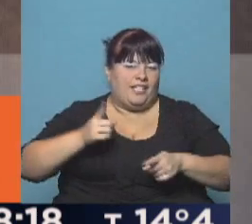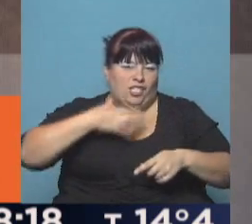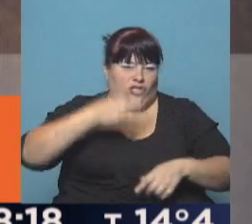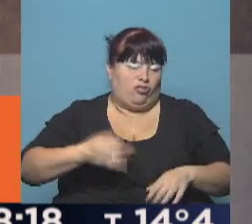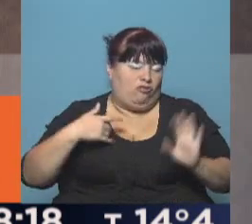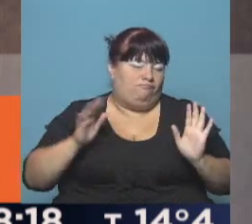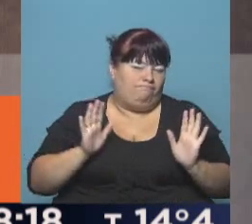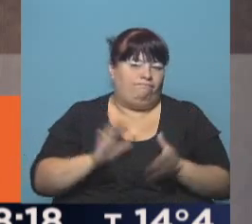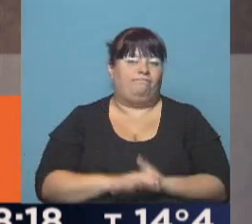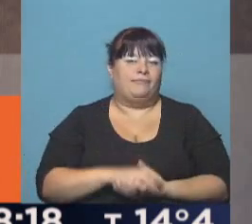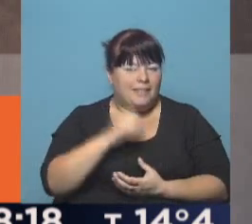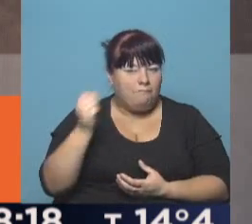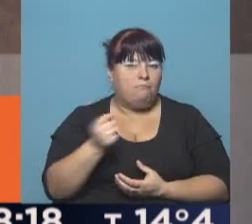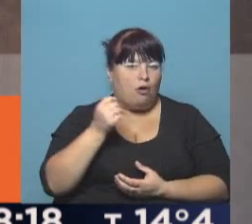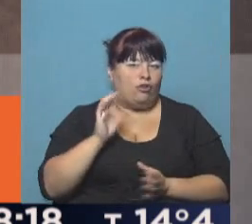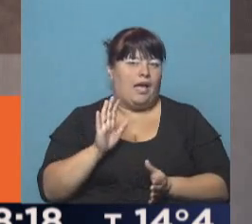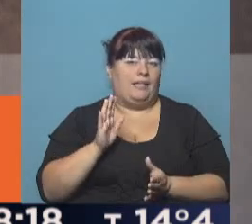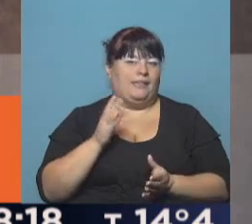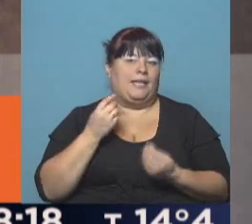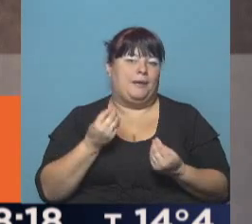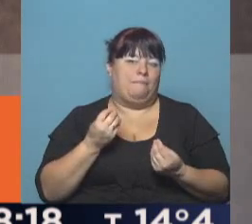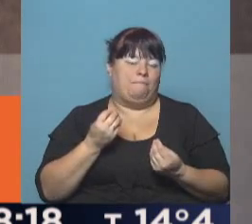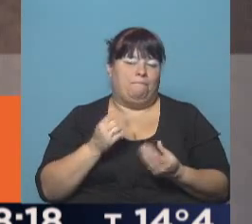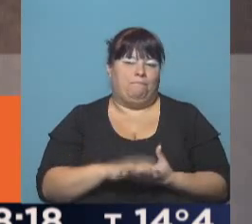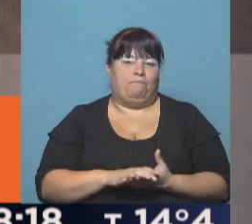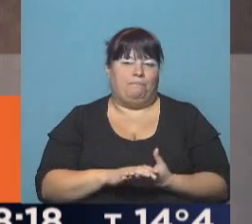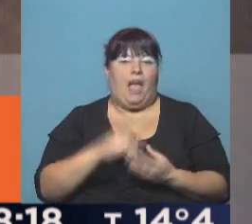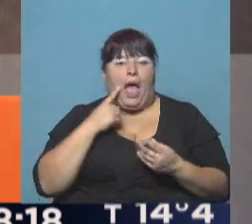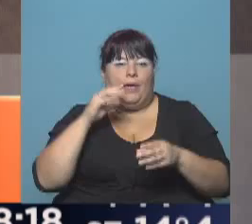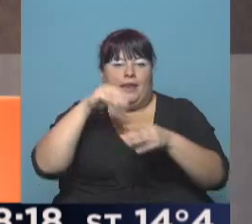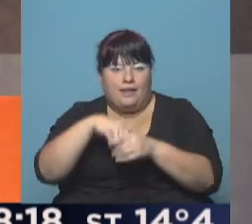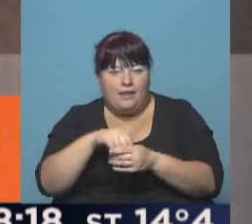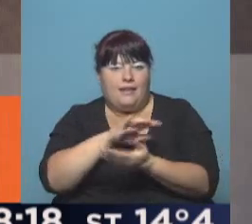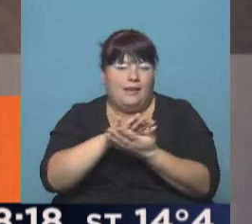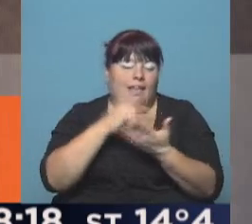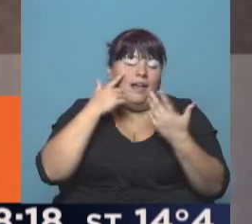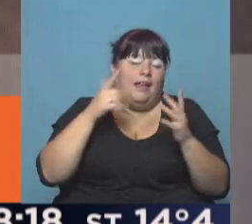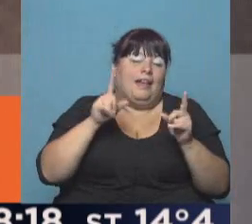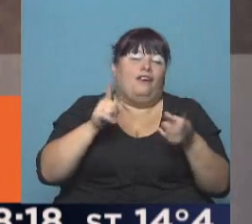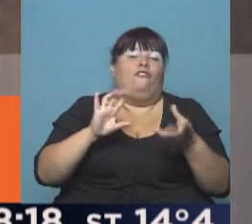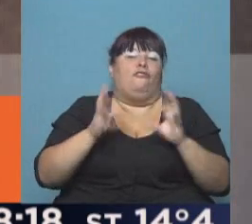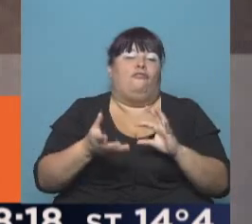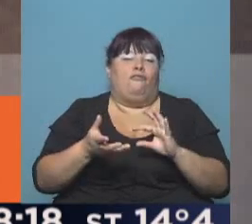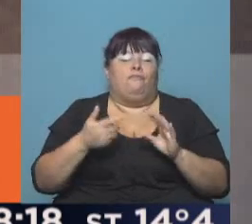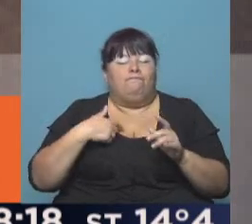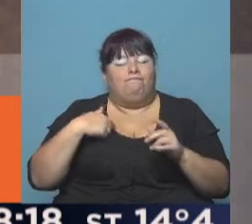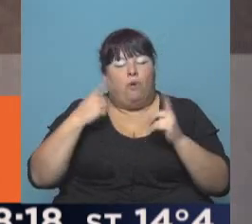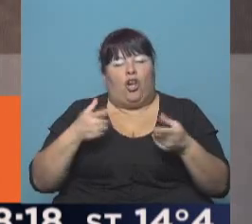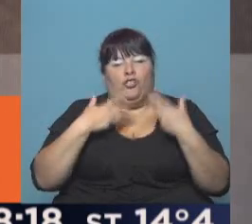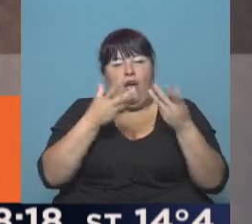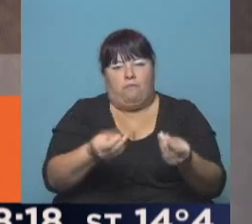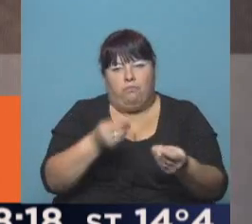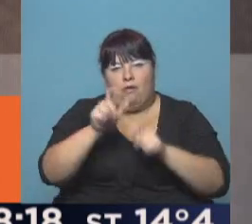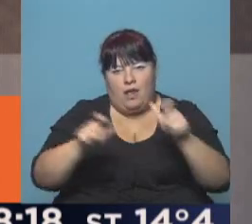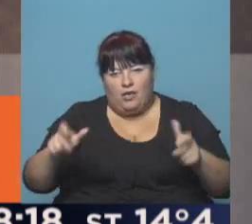bueno que es importante tratar de ubicarse ahí entonces también un poco por eso me acerco